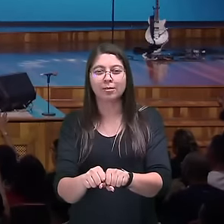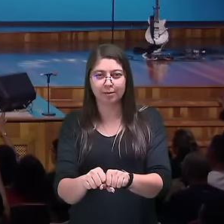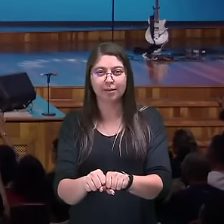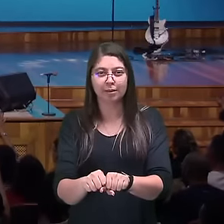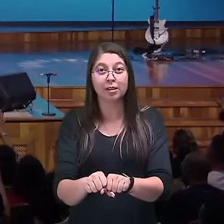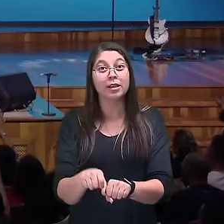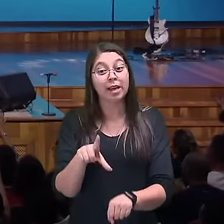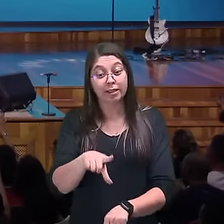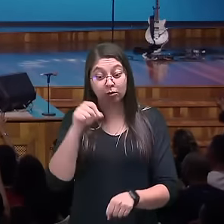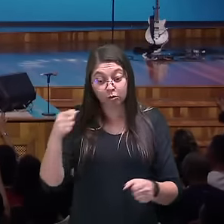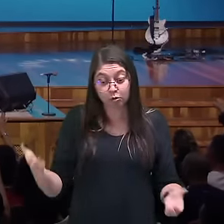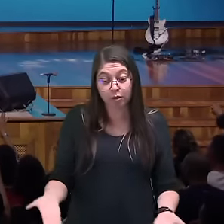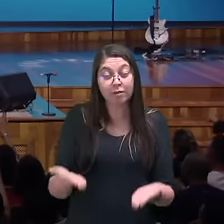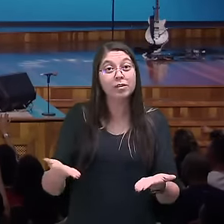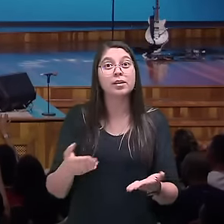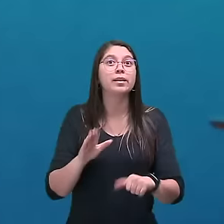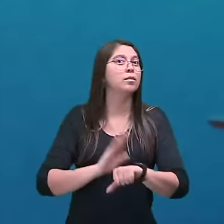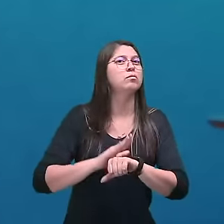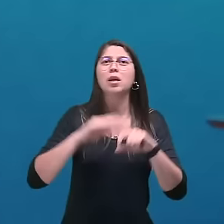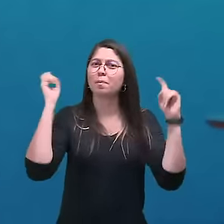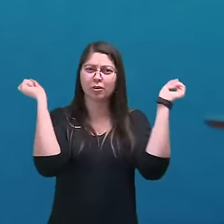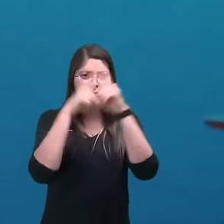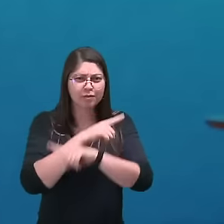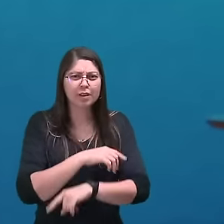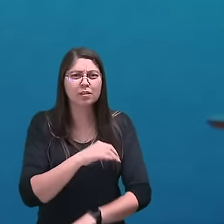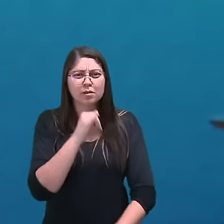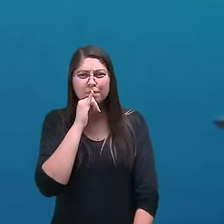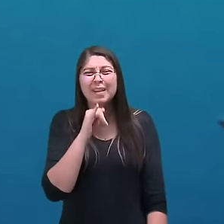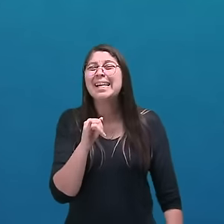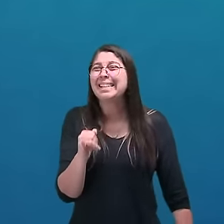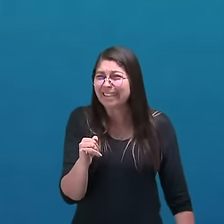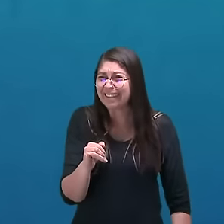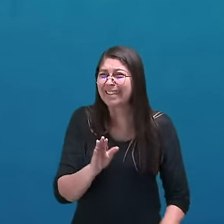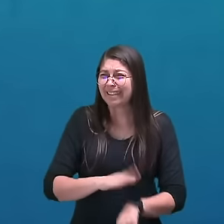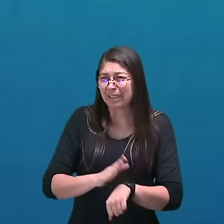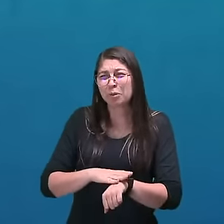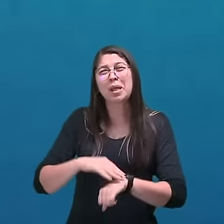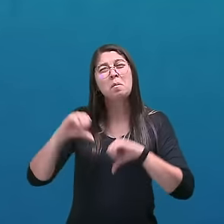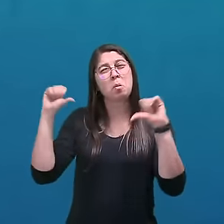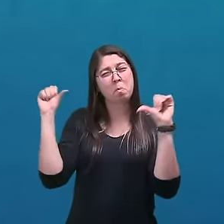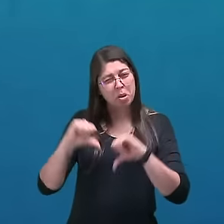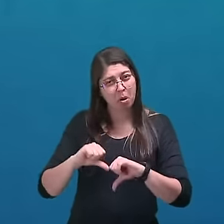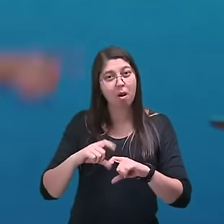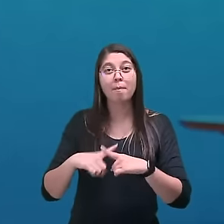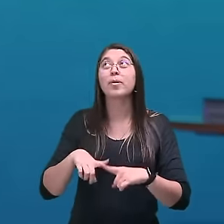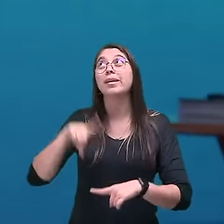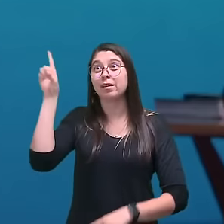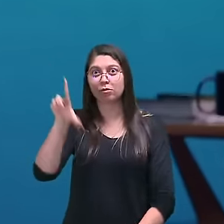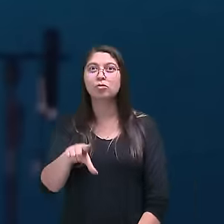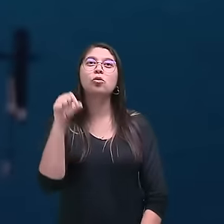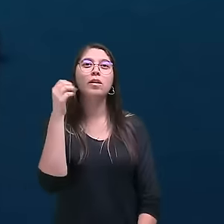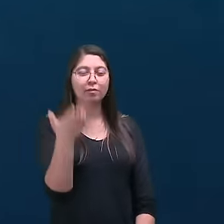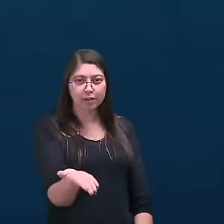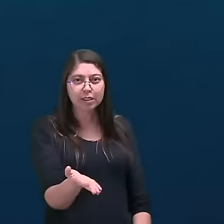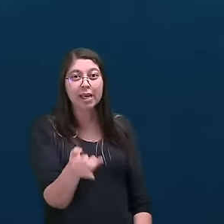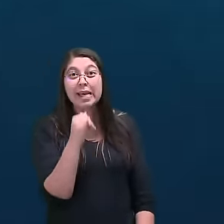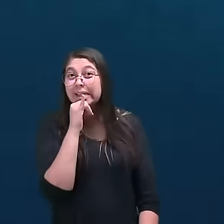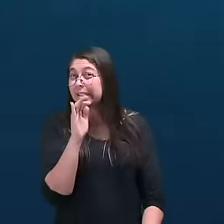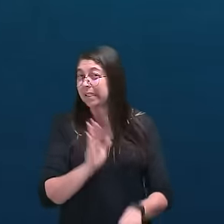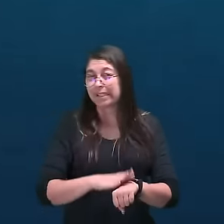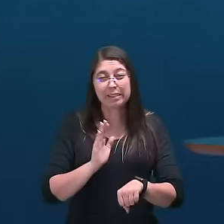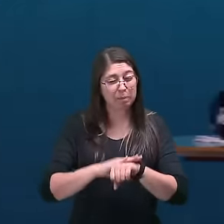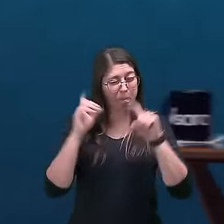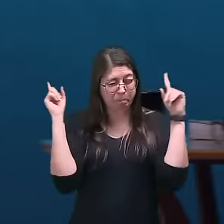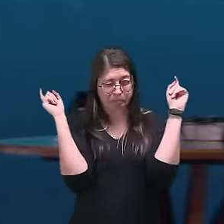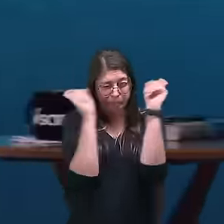Dios. Pega la mano de un creyente y fala así: si está piorando, es porque llegó tu tiempo. Si está piorando, es porque llegó